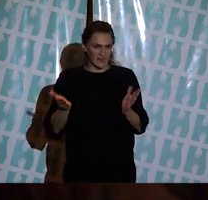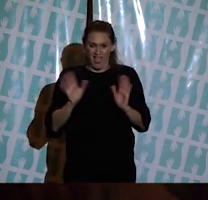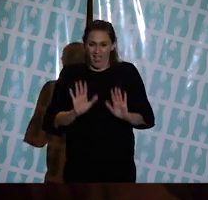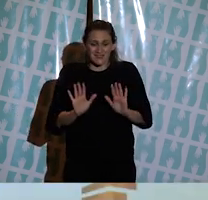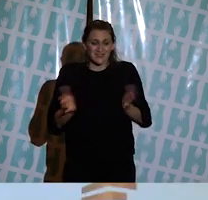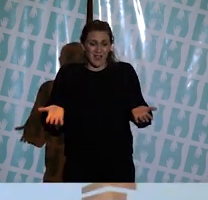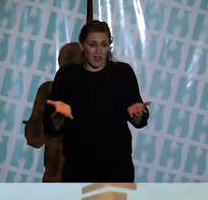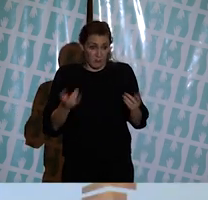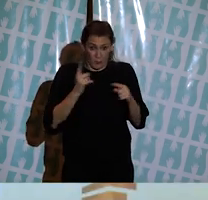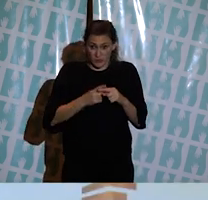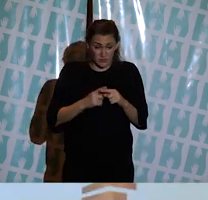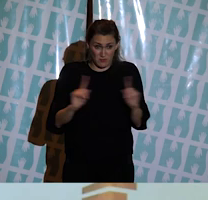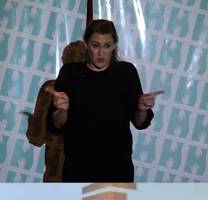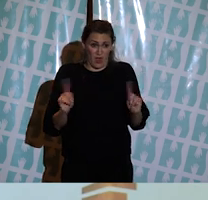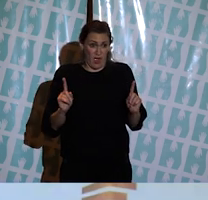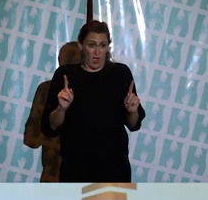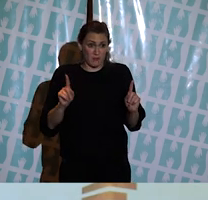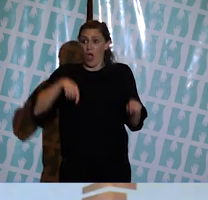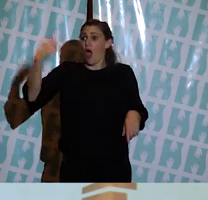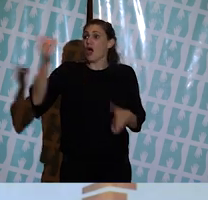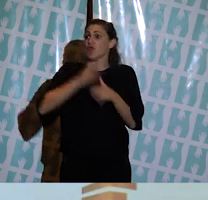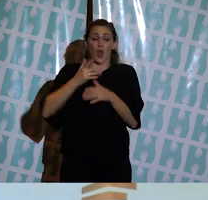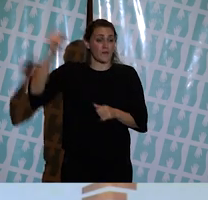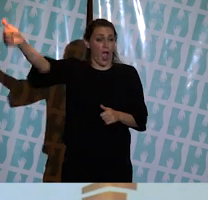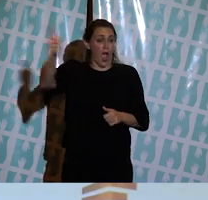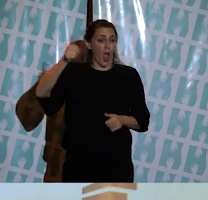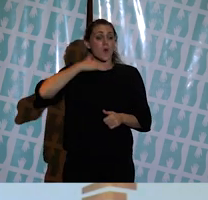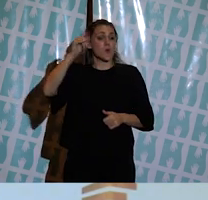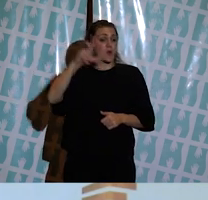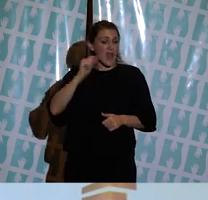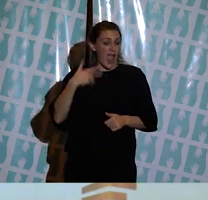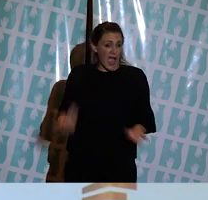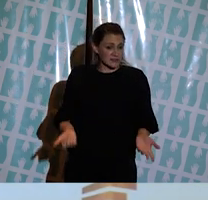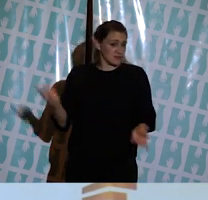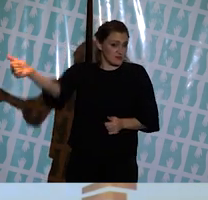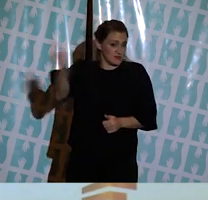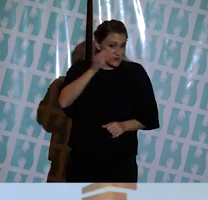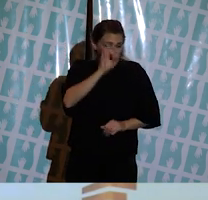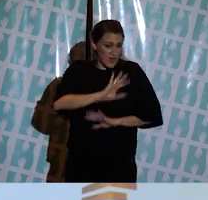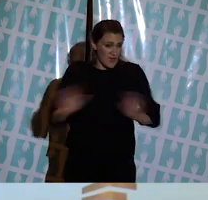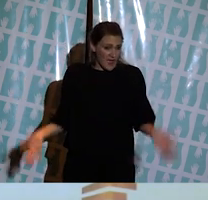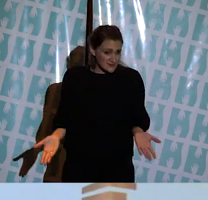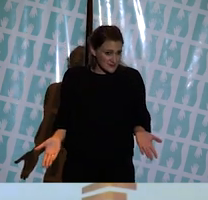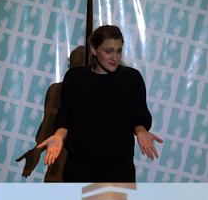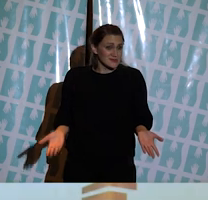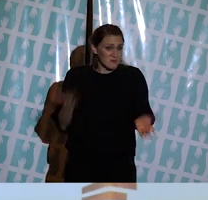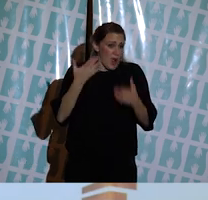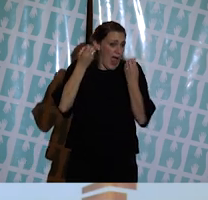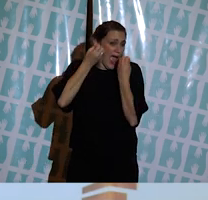porque no va a venir otro Julián si esta tiene 20.000 episodios de esto, porque los Julianes van a huir, lógicamente. No es